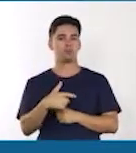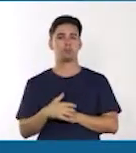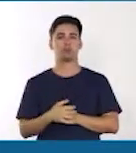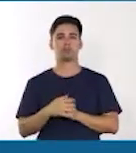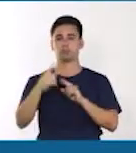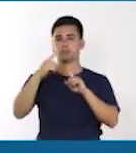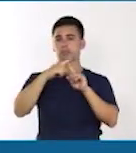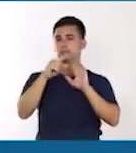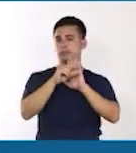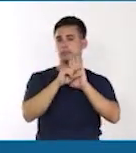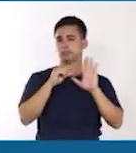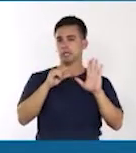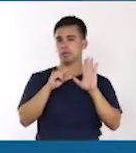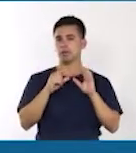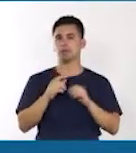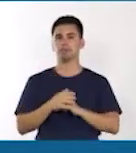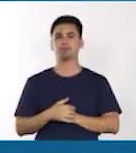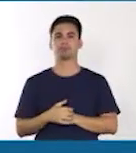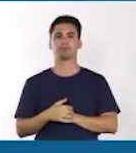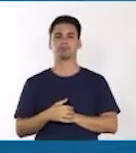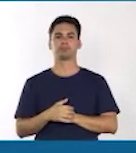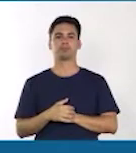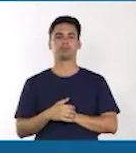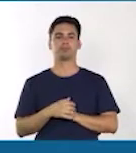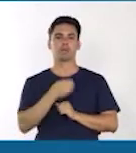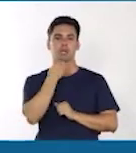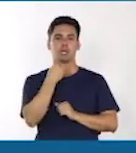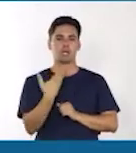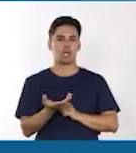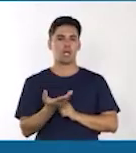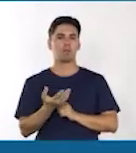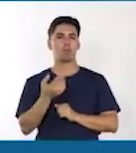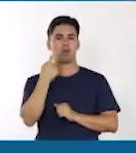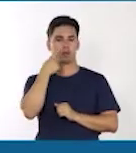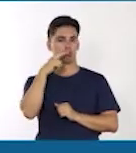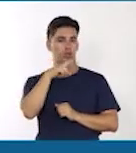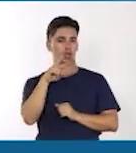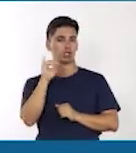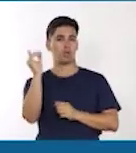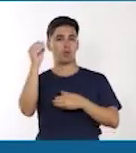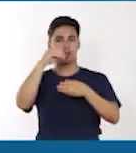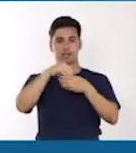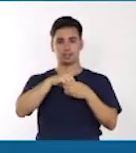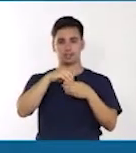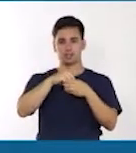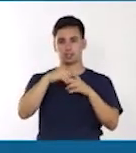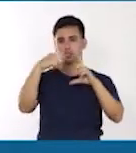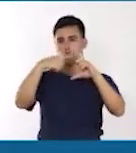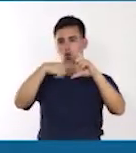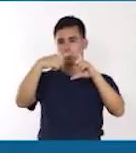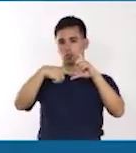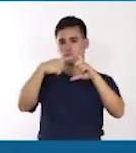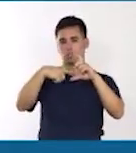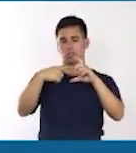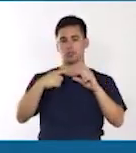algunos ejemplos de temas que pueden dar salida a esta integración